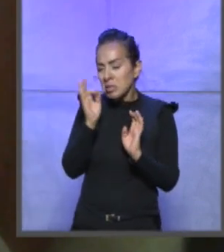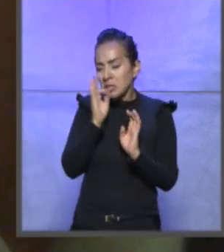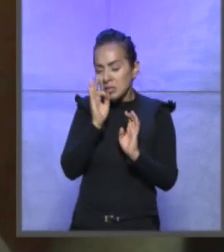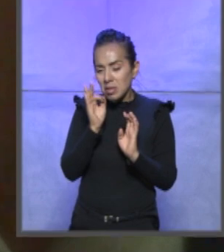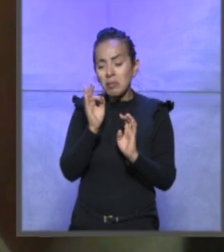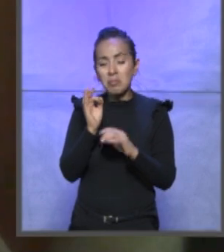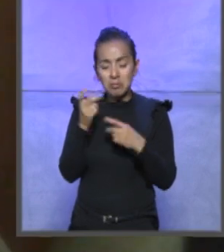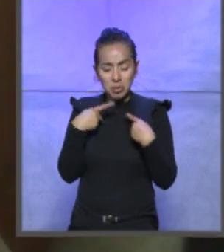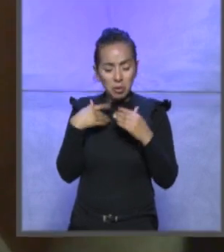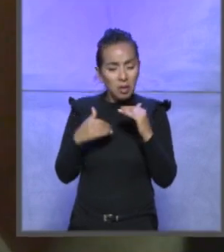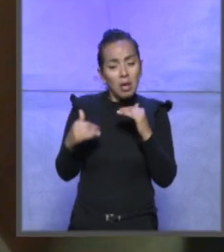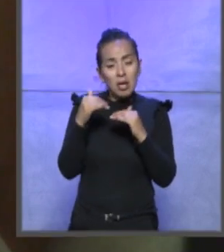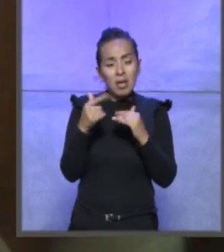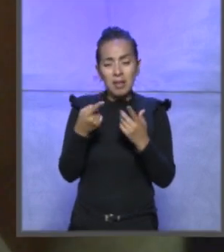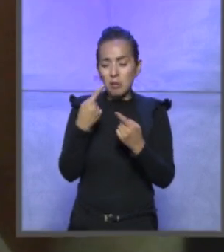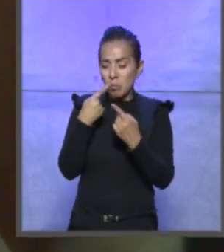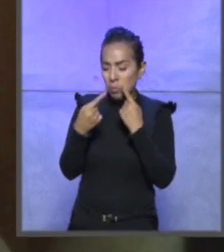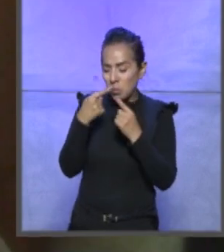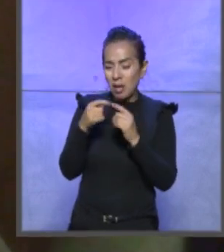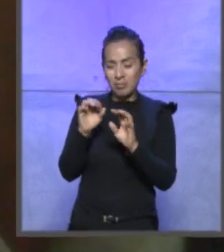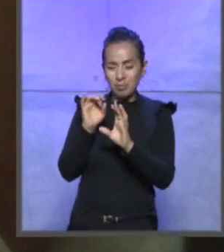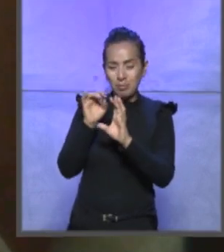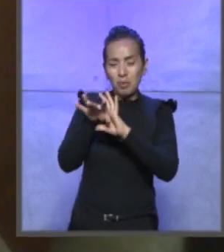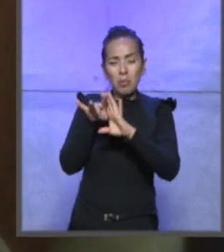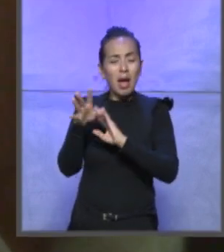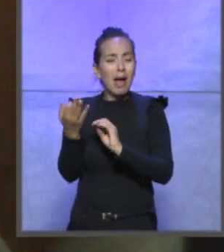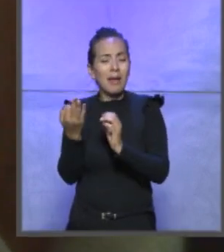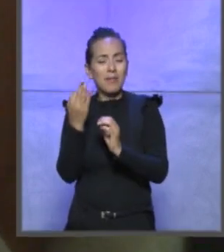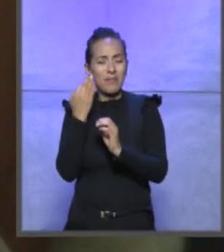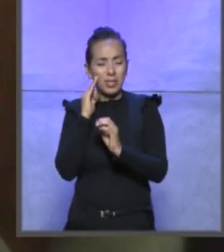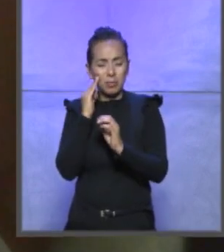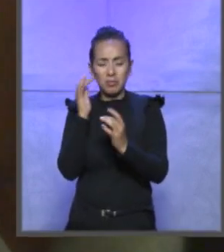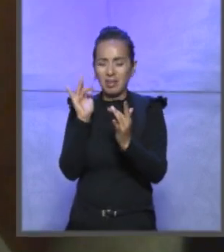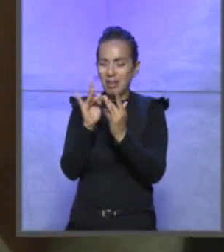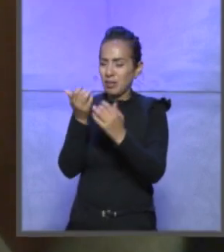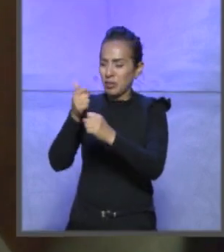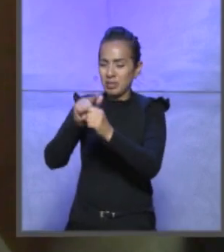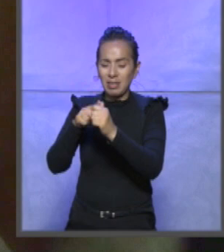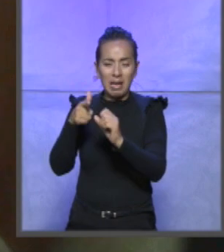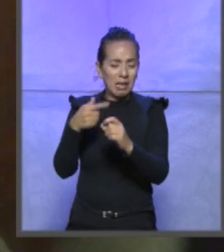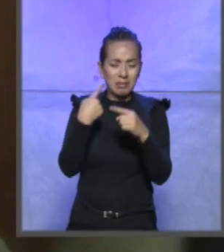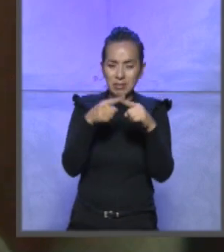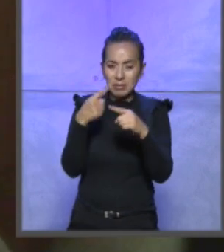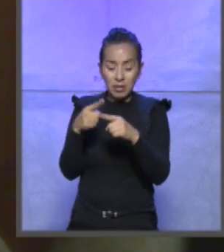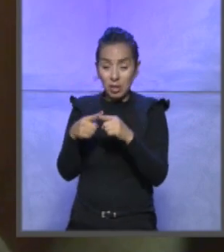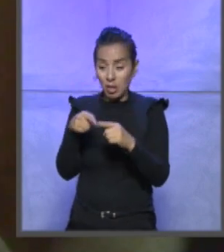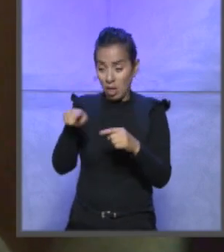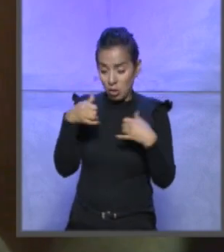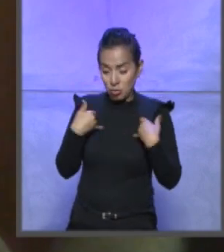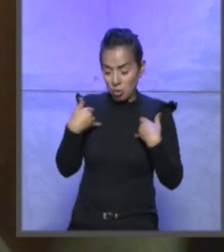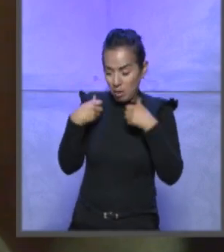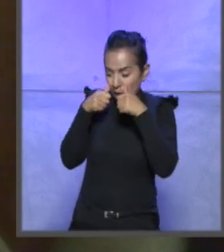personas quizá mayores de edad, que comentaban y publicaban en redes sociales, que es en el lugar en el que más nos encontramos los jóvenes hoy en